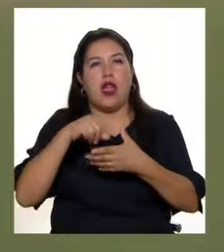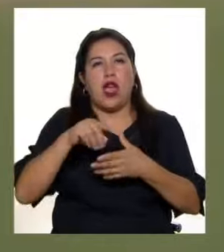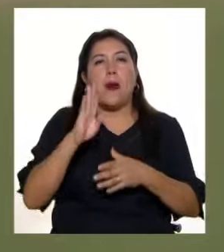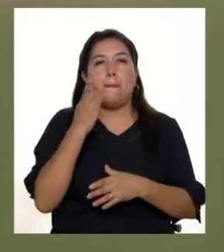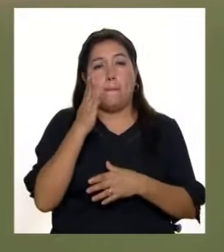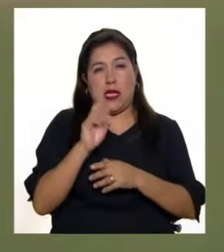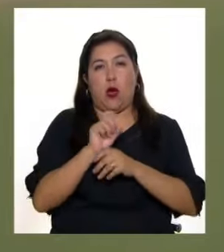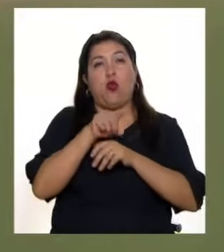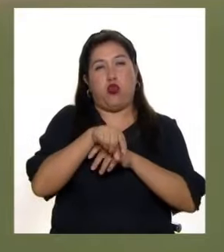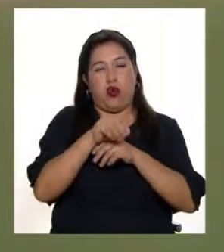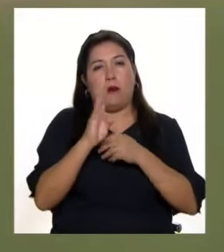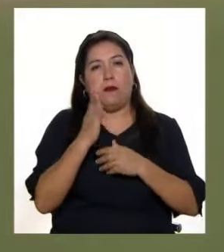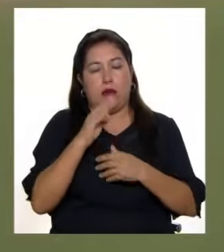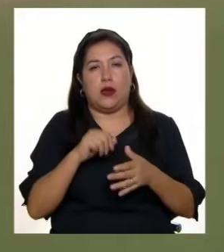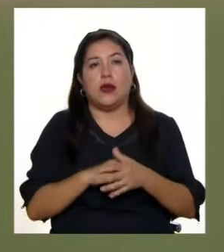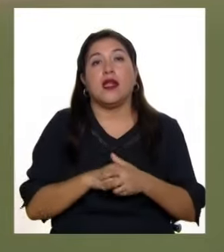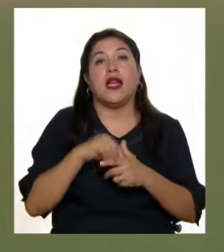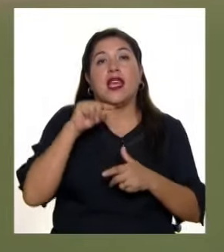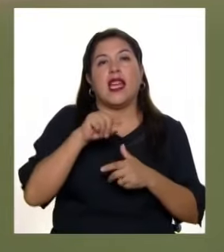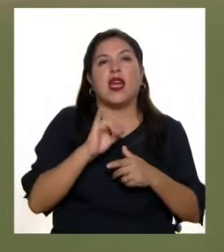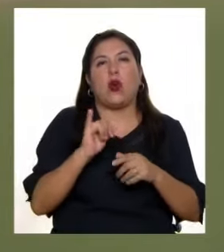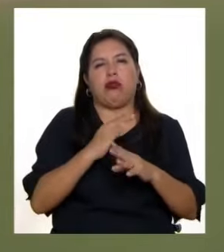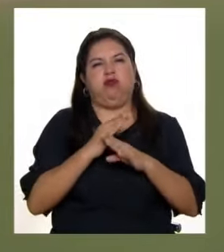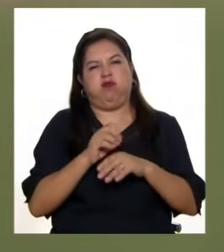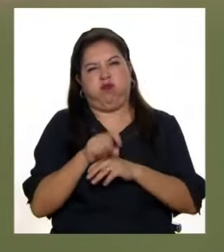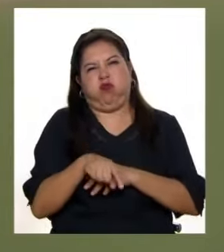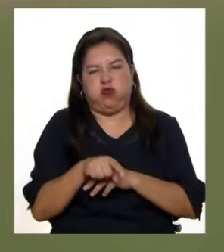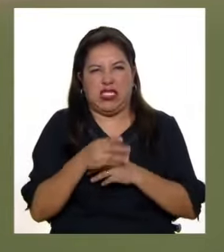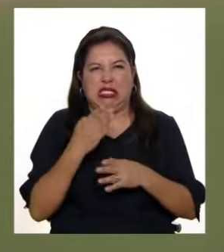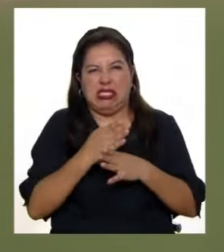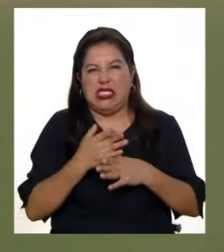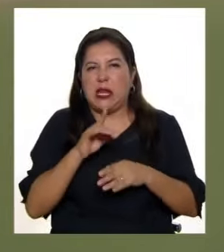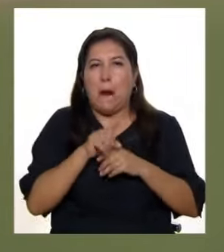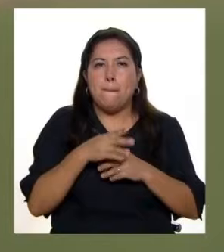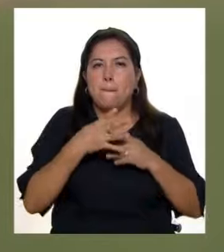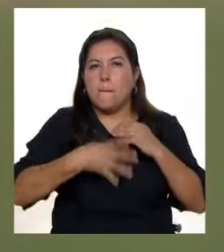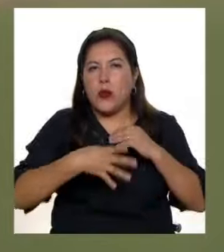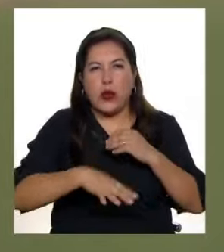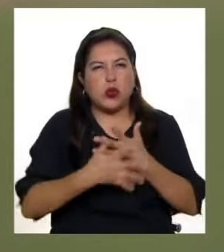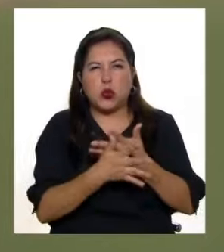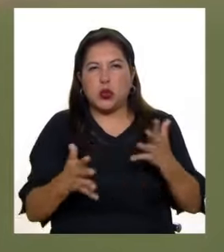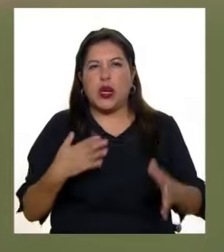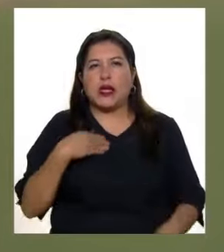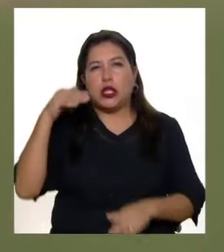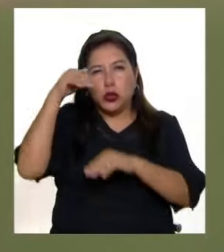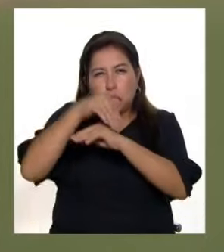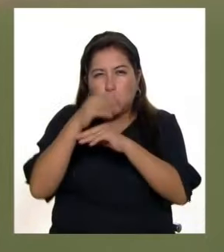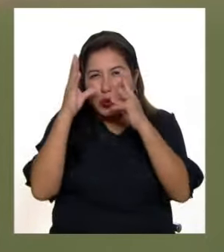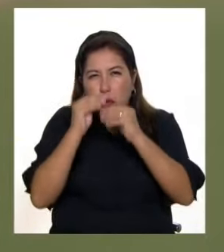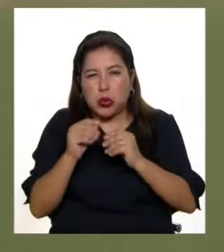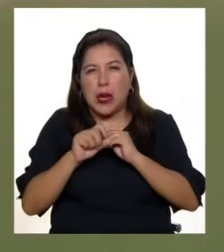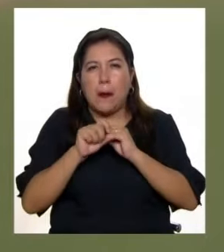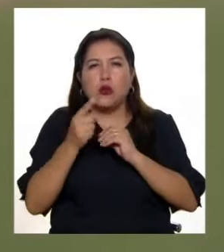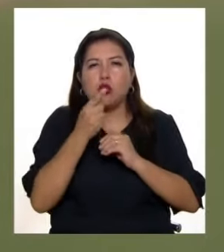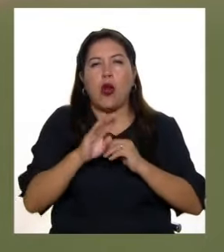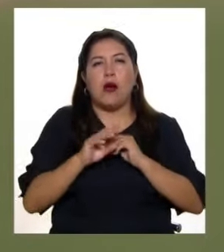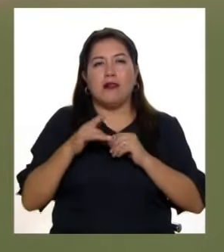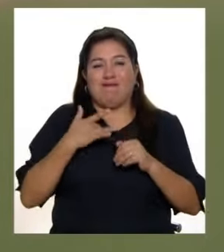urinaria. Los síntomas obstructivos, la dificultad para orinar, la micción nocturna, el goteo que hay al